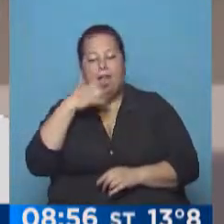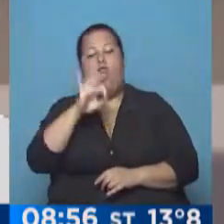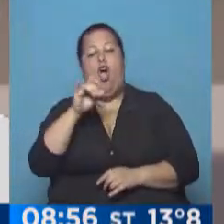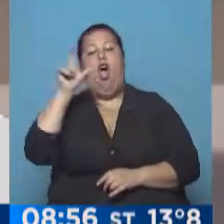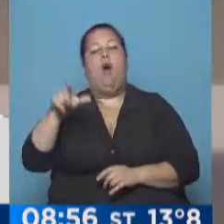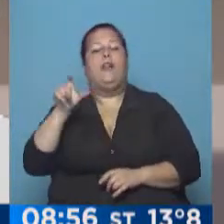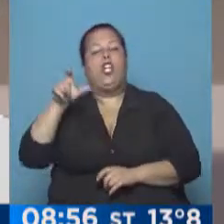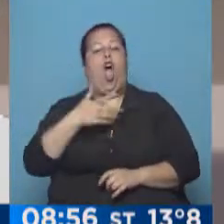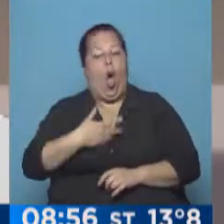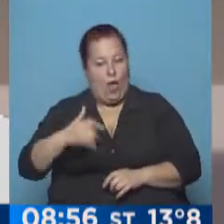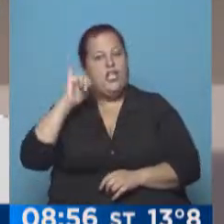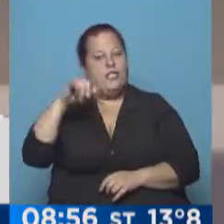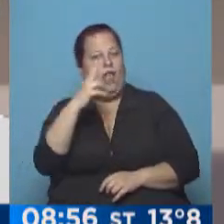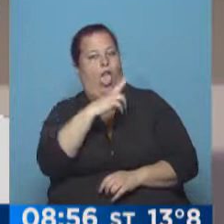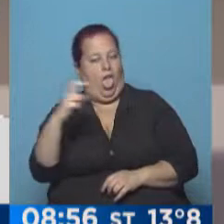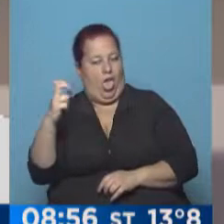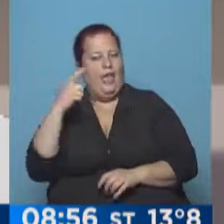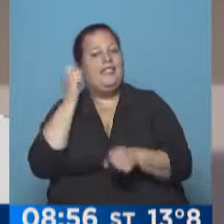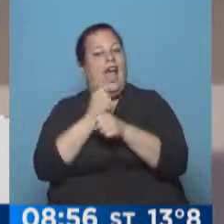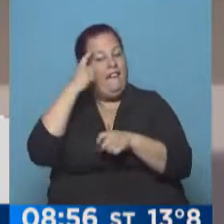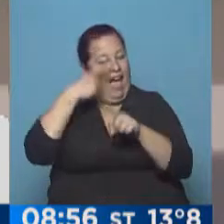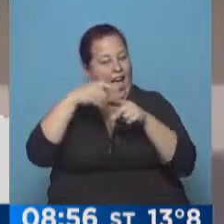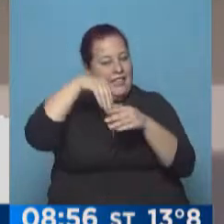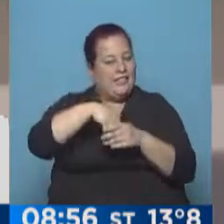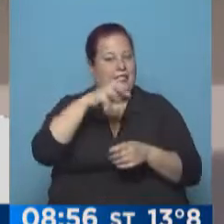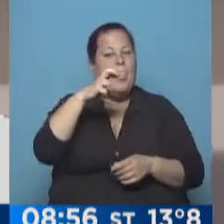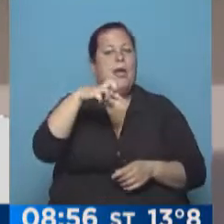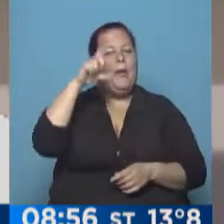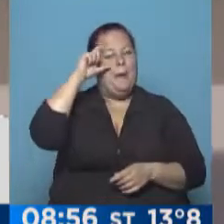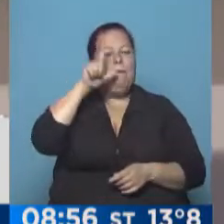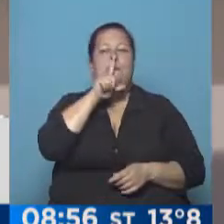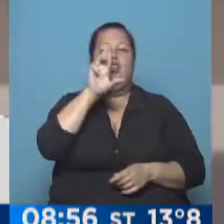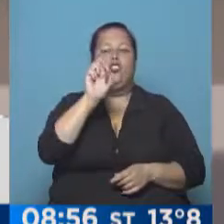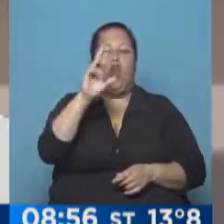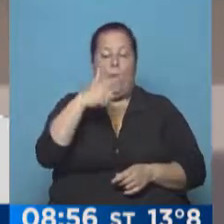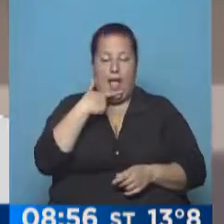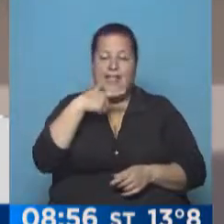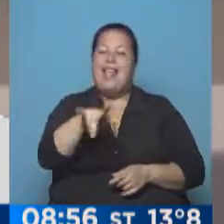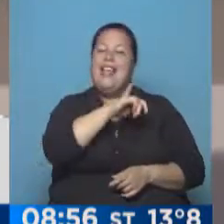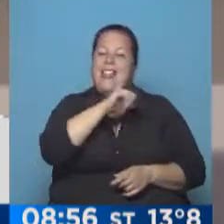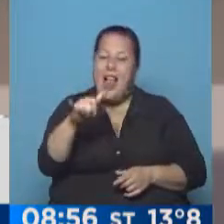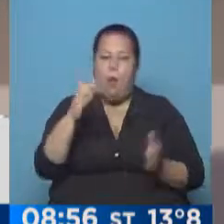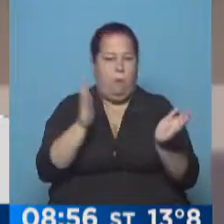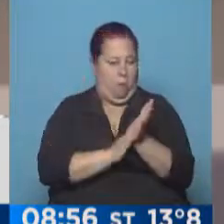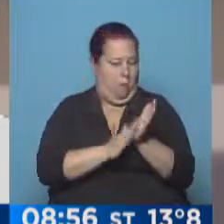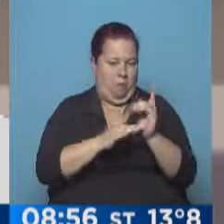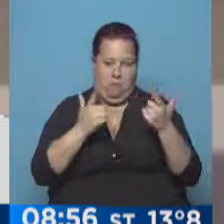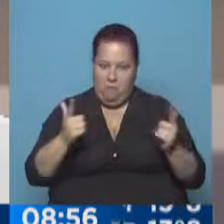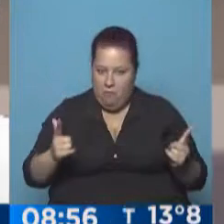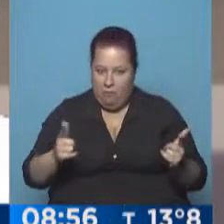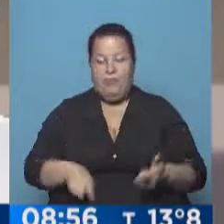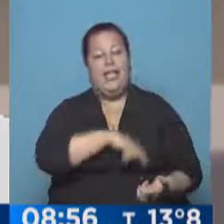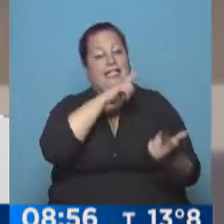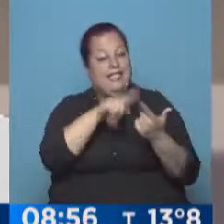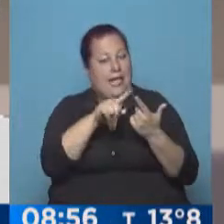recibido sobornos que trabajaban en pretoria sin cesiones o sea que estas denuncias son sin prueba lo segundo